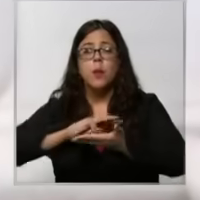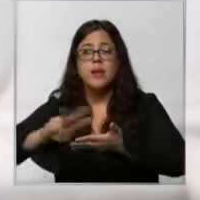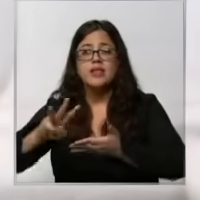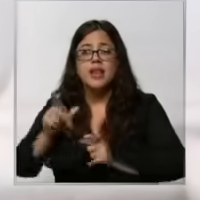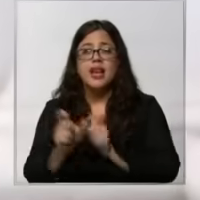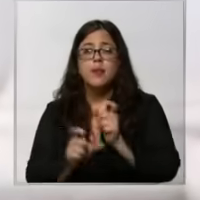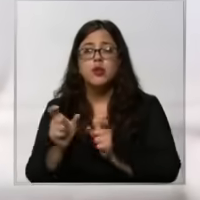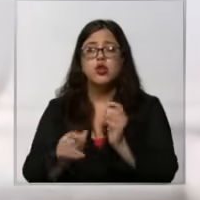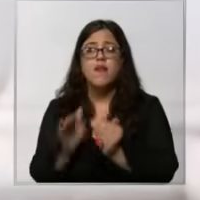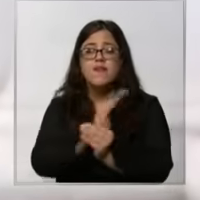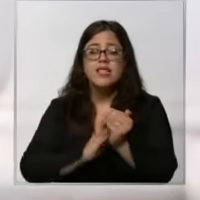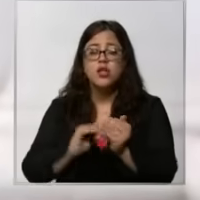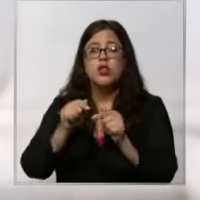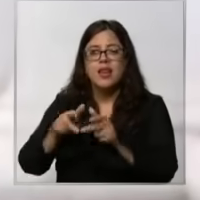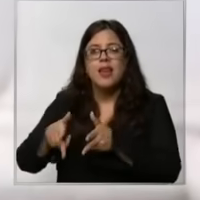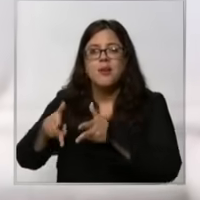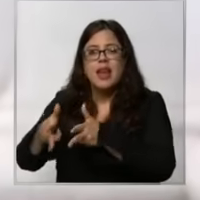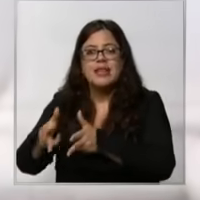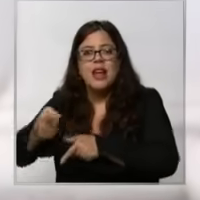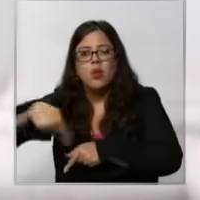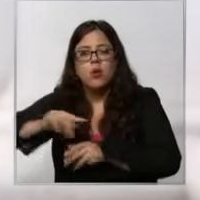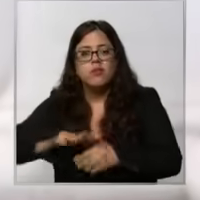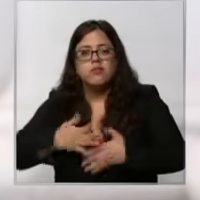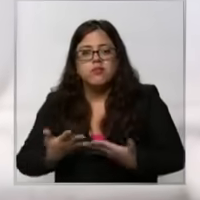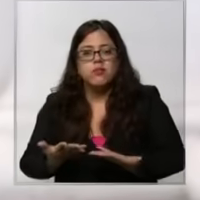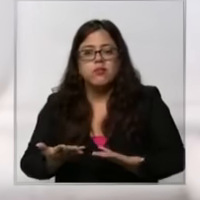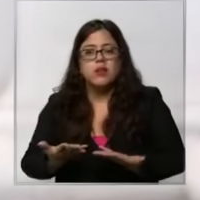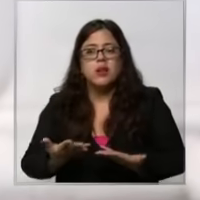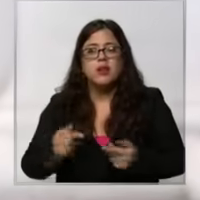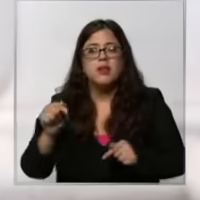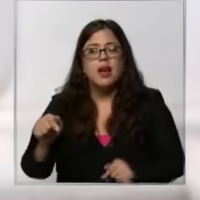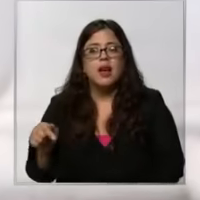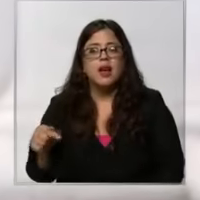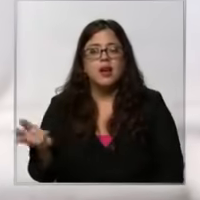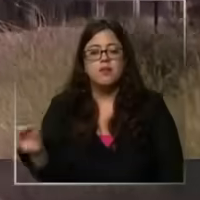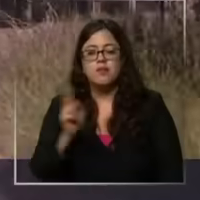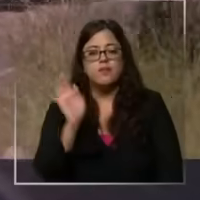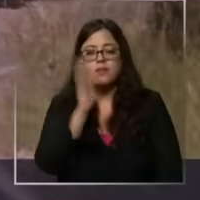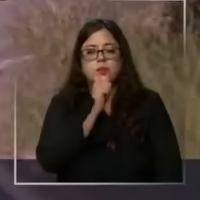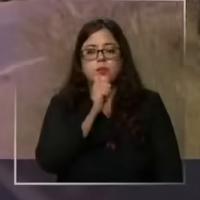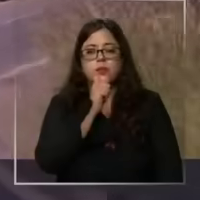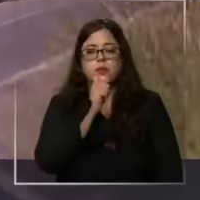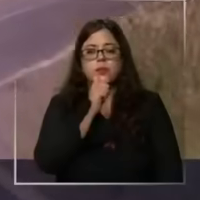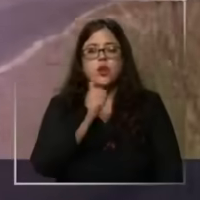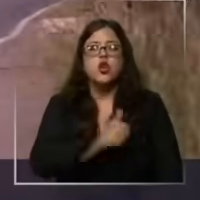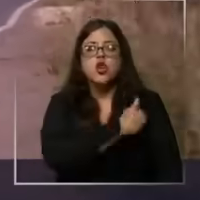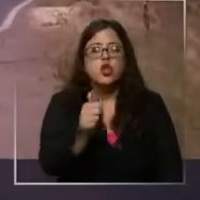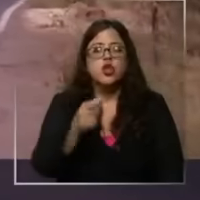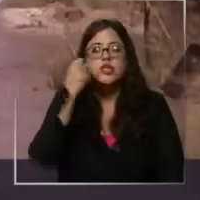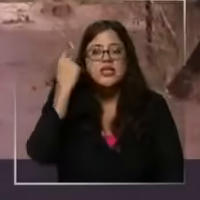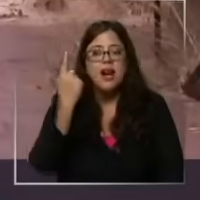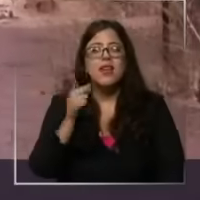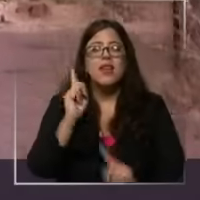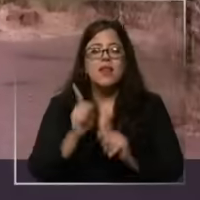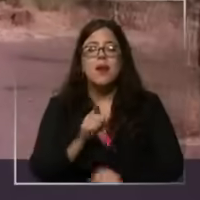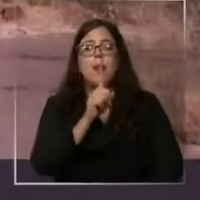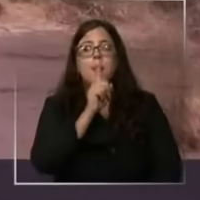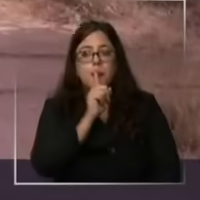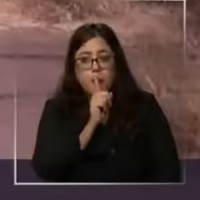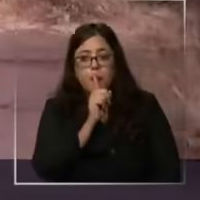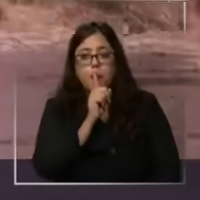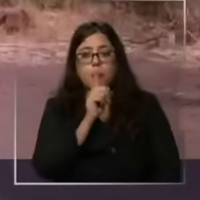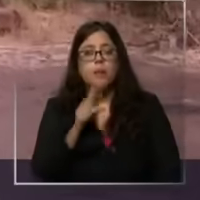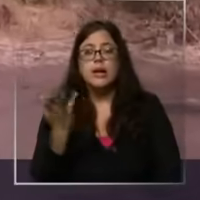están amenazados por este grupo criminal y en realidad no hemos tenido ningún tipo de respuesta. Todos saben que tienen que quedarse callados